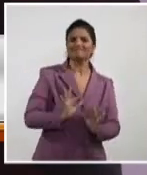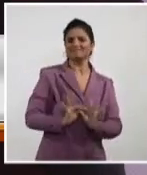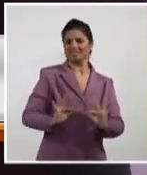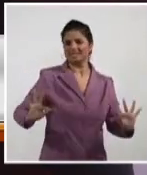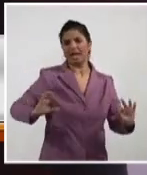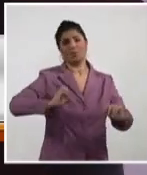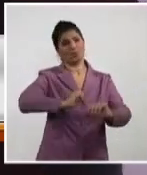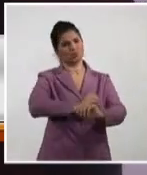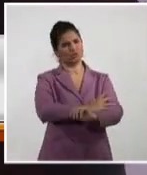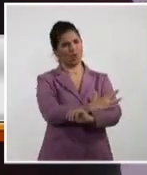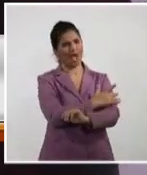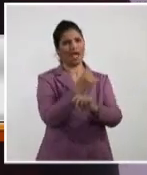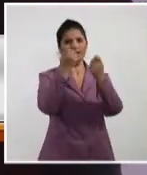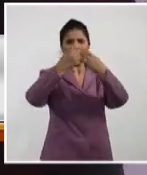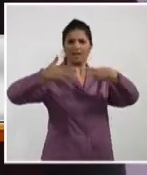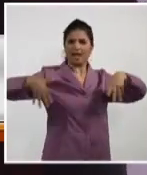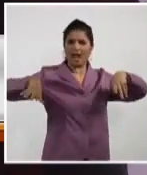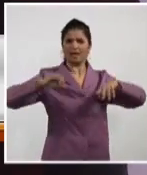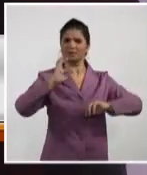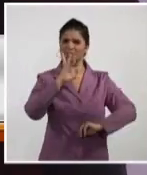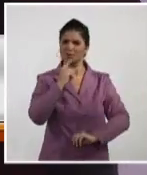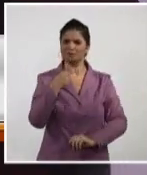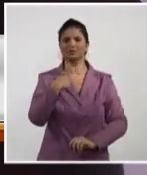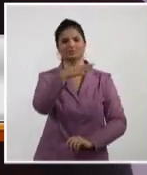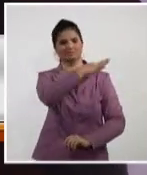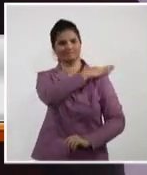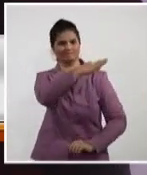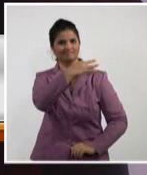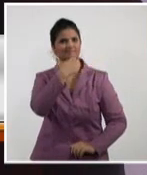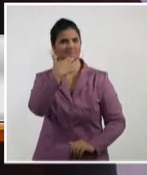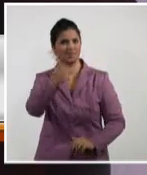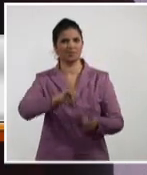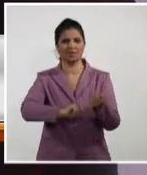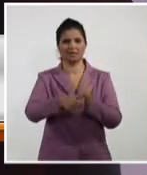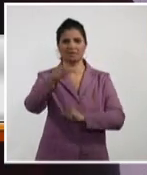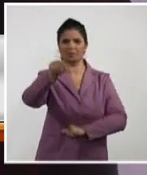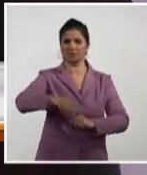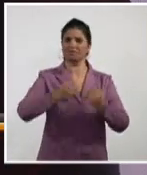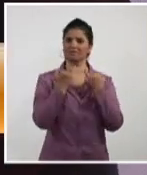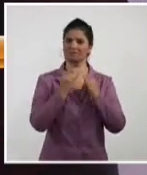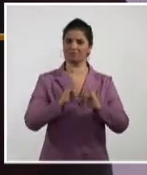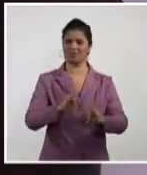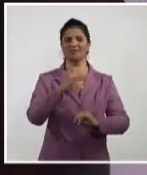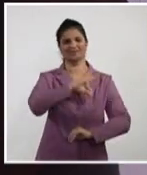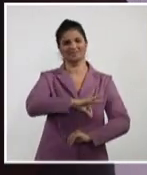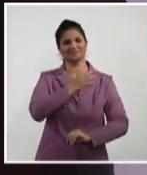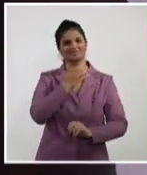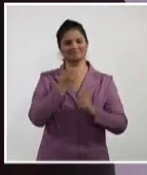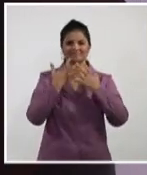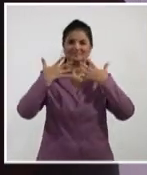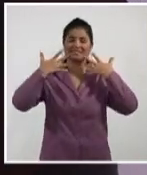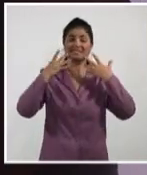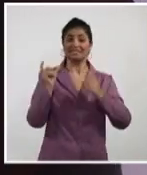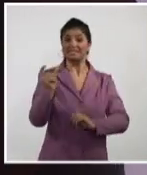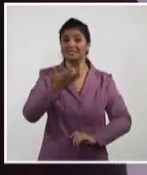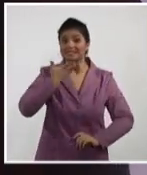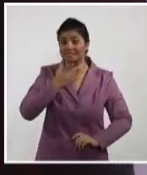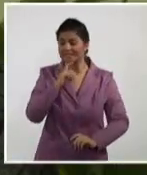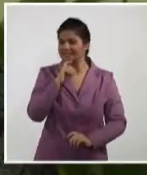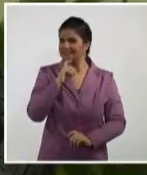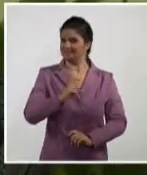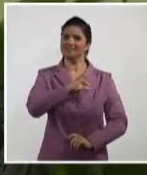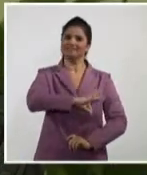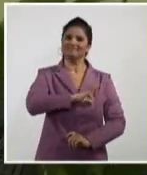tan bonita y bueno, de ser la mejor atleta individual, para mí yo creo que no tengo palabras para decir lo orgullosa que